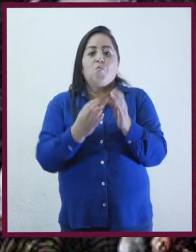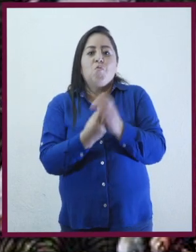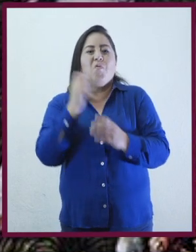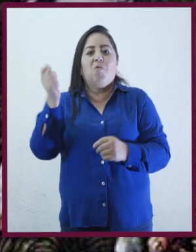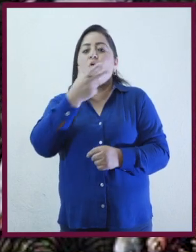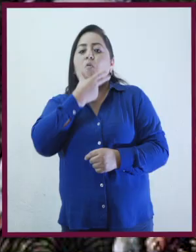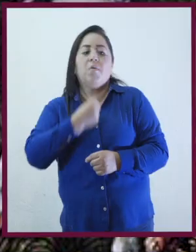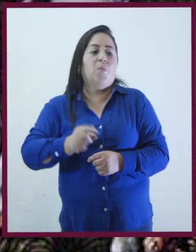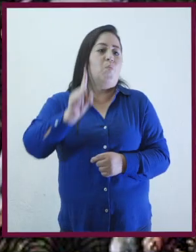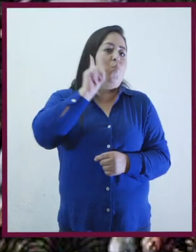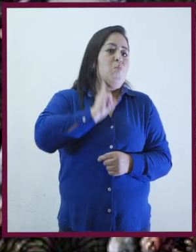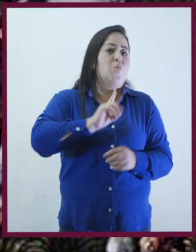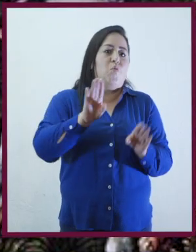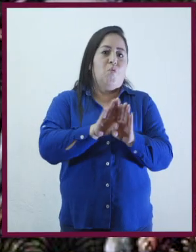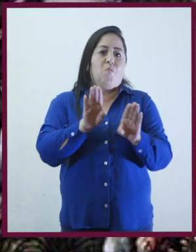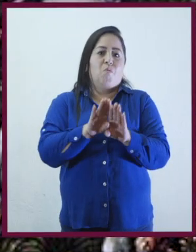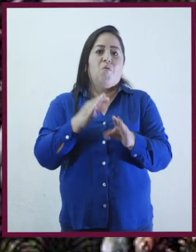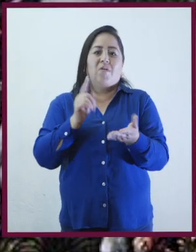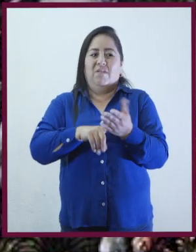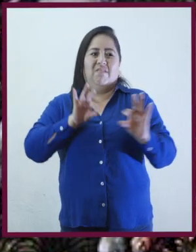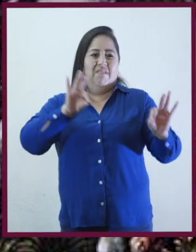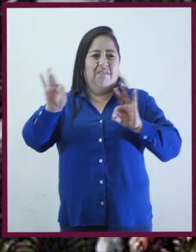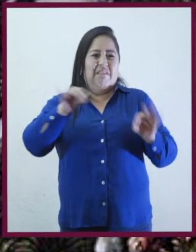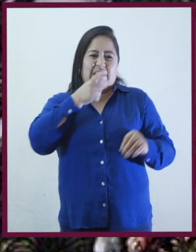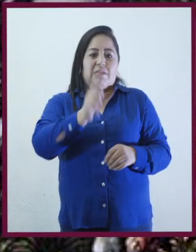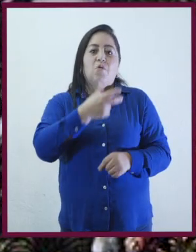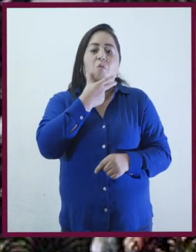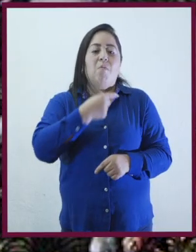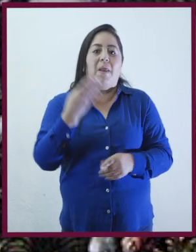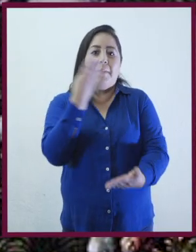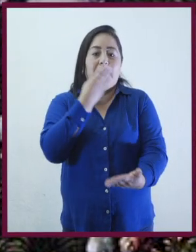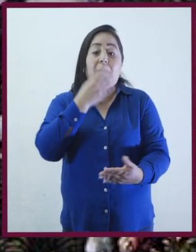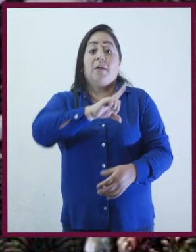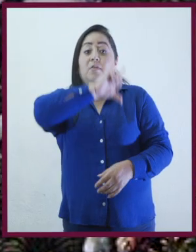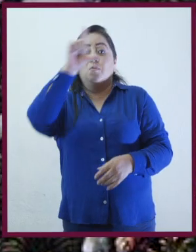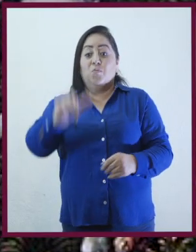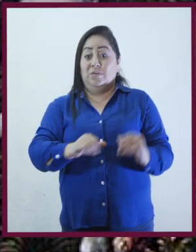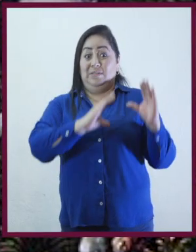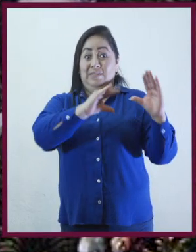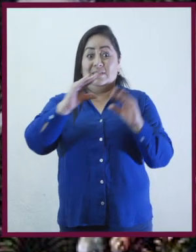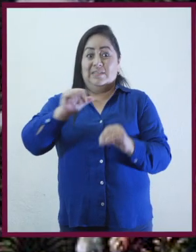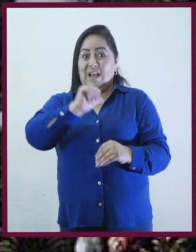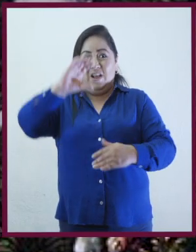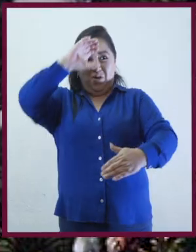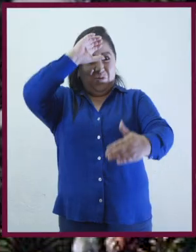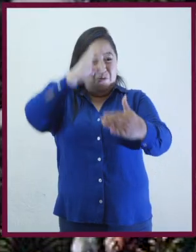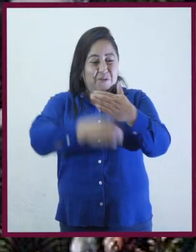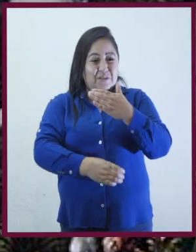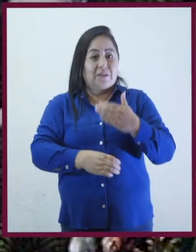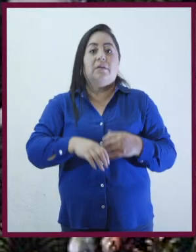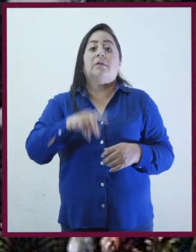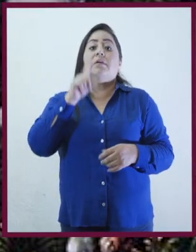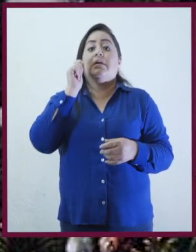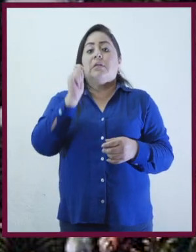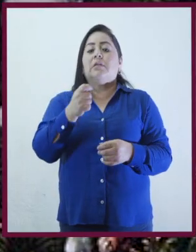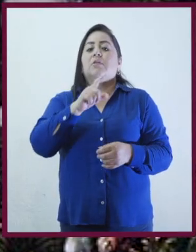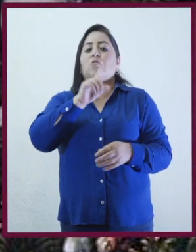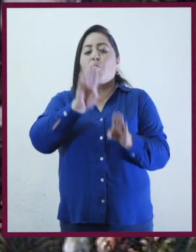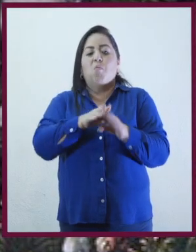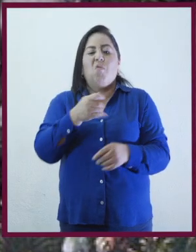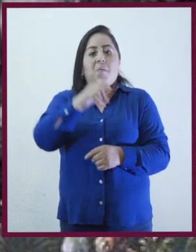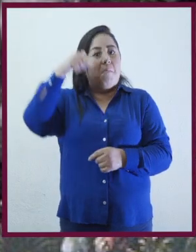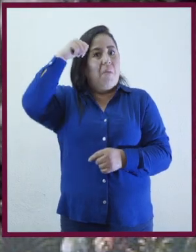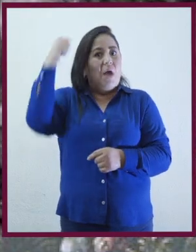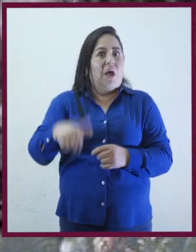del hombre y la mujer como está relatada en la Biblia. Al apartarse de las enseñanzas del catolicismo, estaba cometiendo